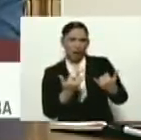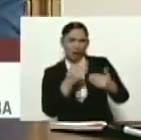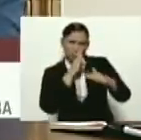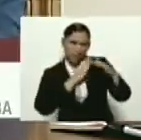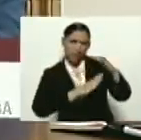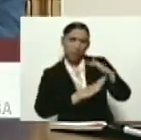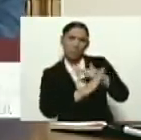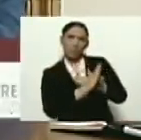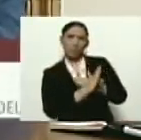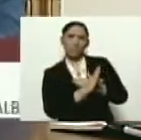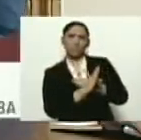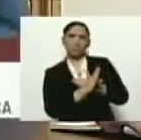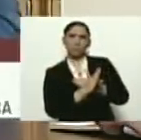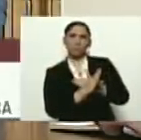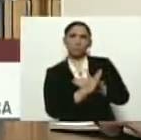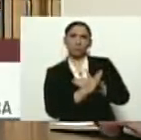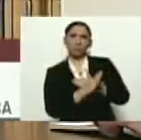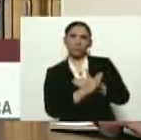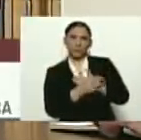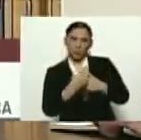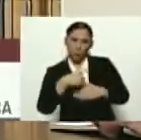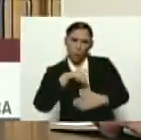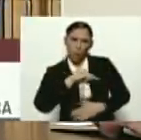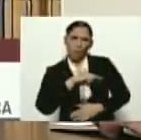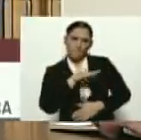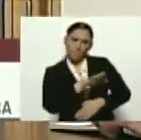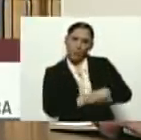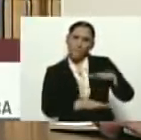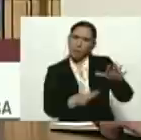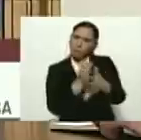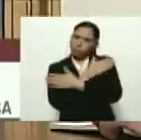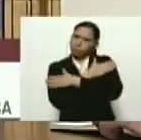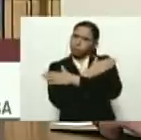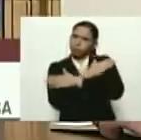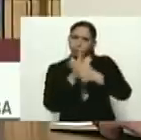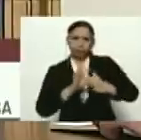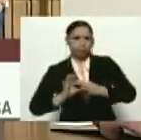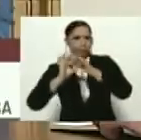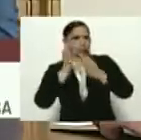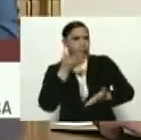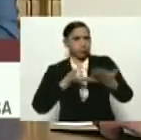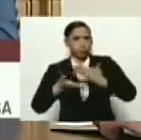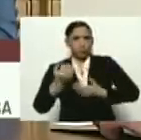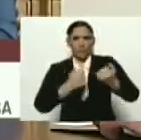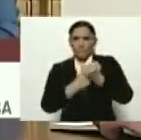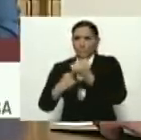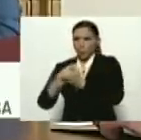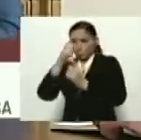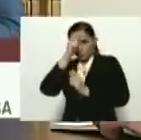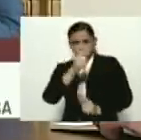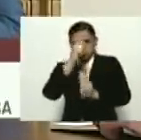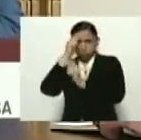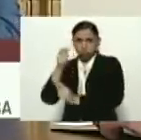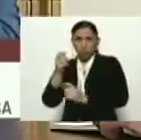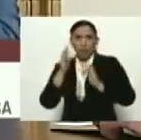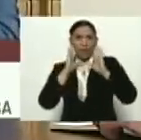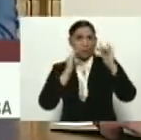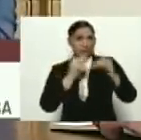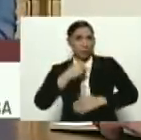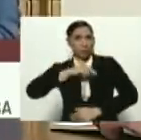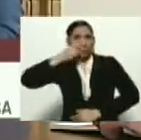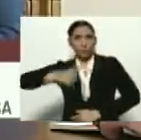humildemente, ahí vamos, unidos, abrazados así, unidos en la solidaridad, atendiendo a nuestro